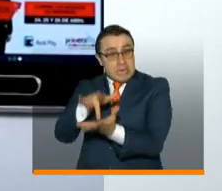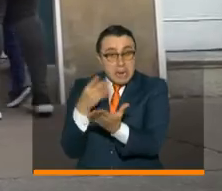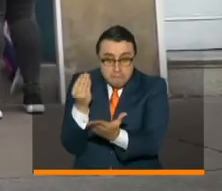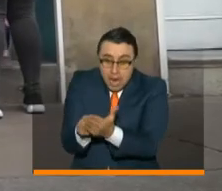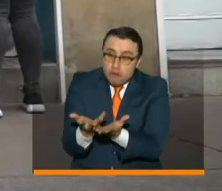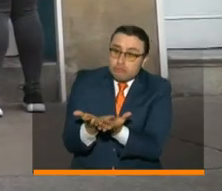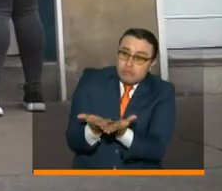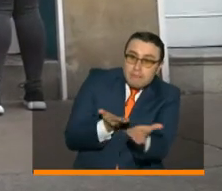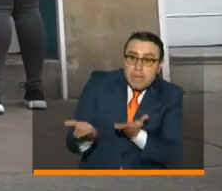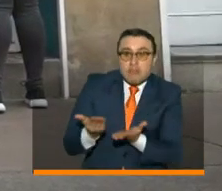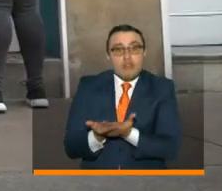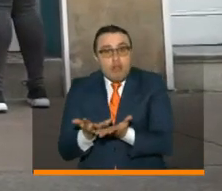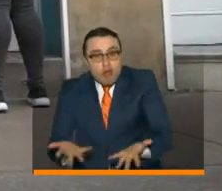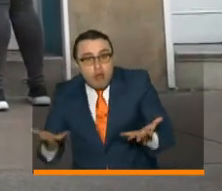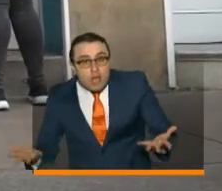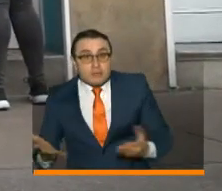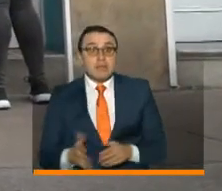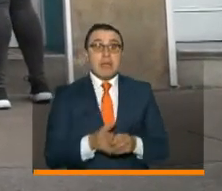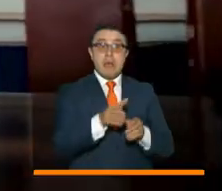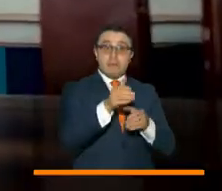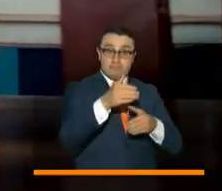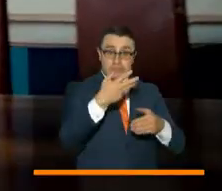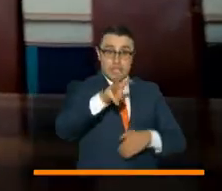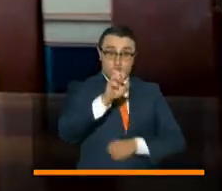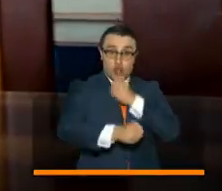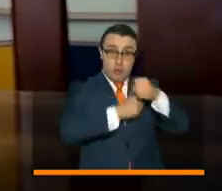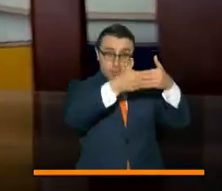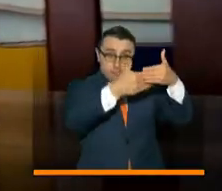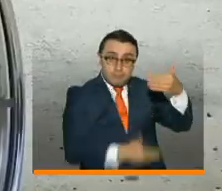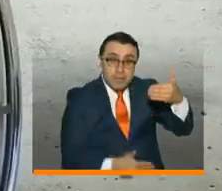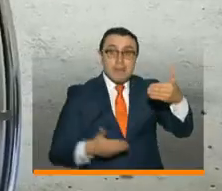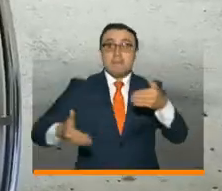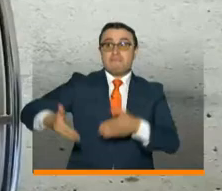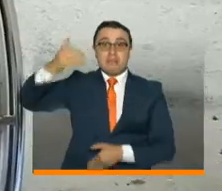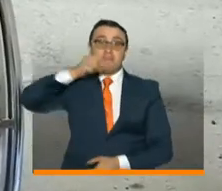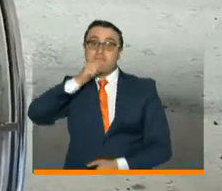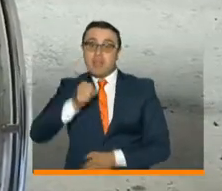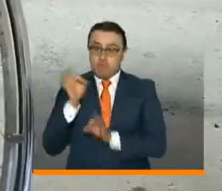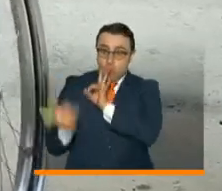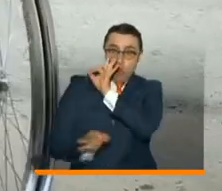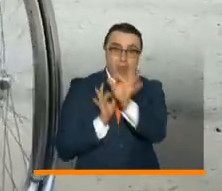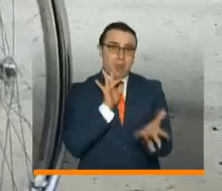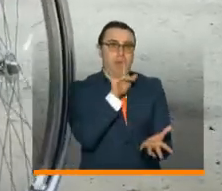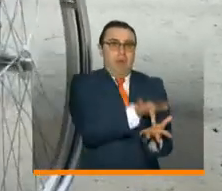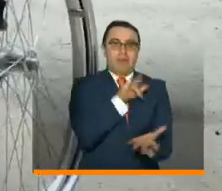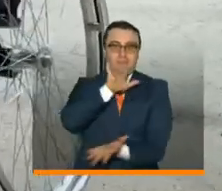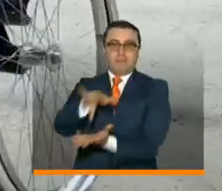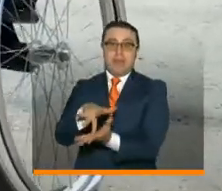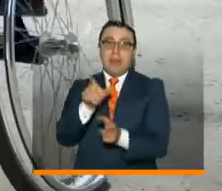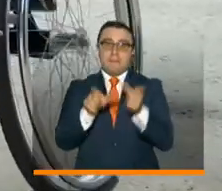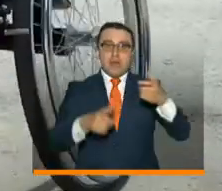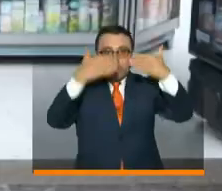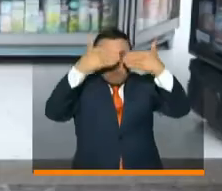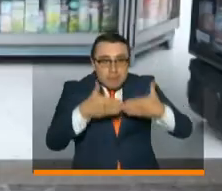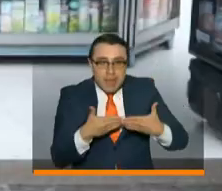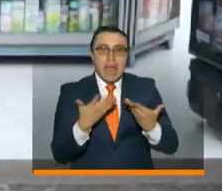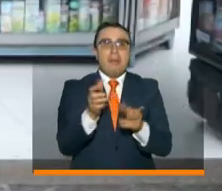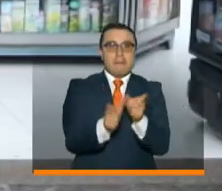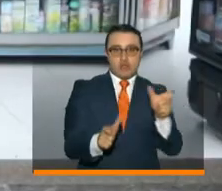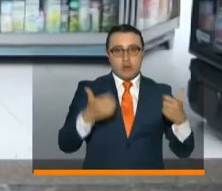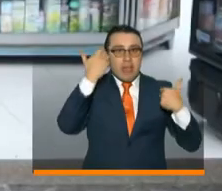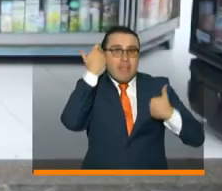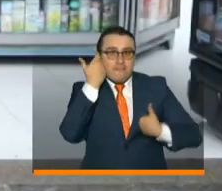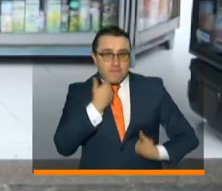servicios, asistencia y cuidado de menores de edad y adultos mayores, personas con capacidades diferentes y enfermos, las